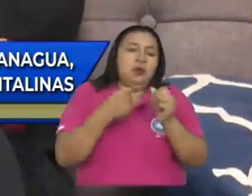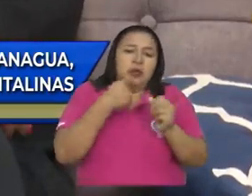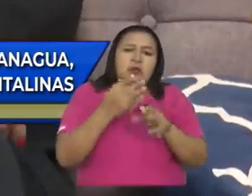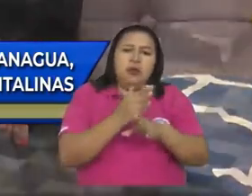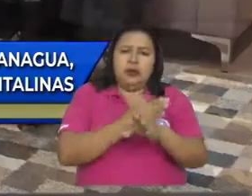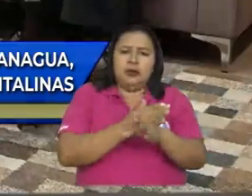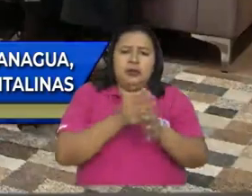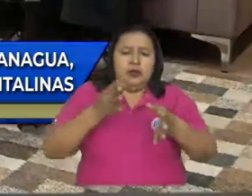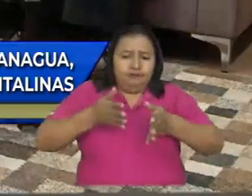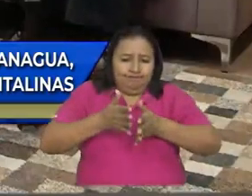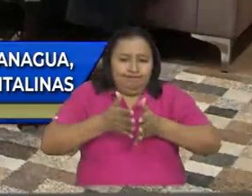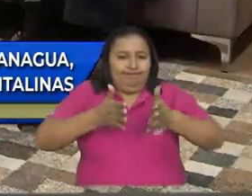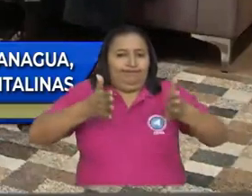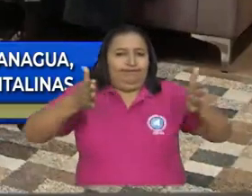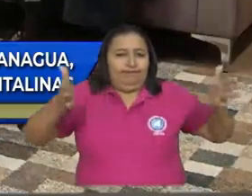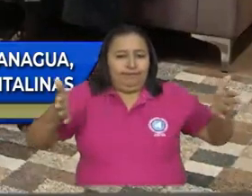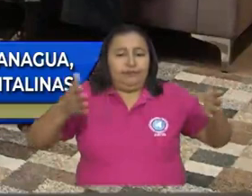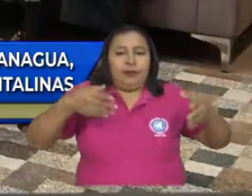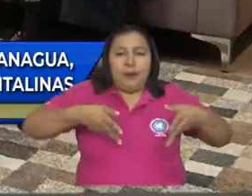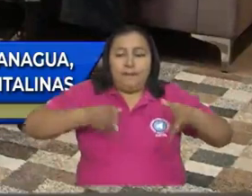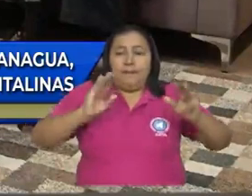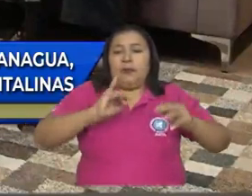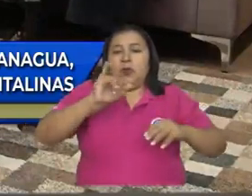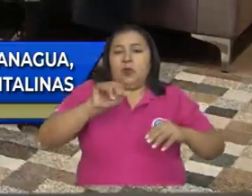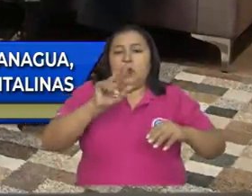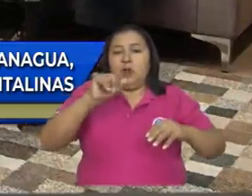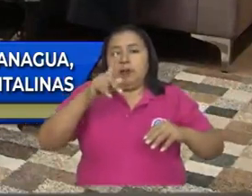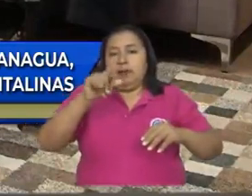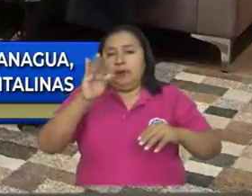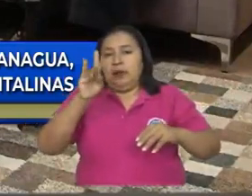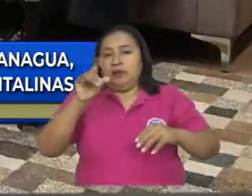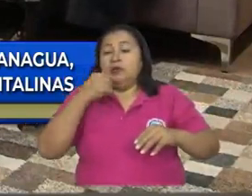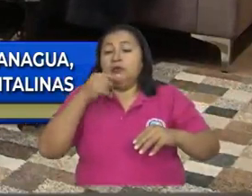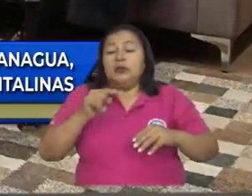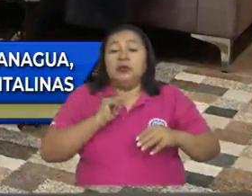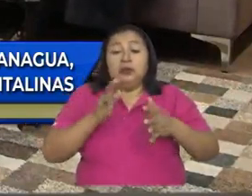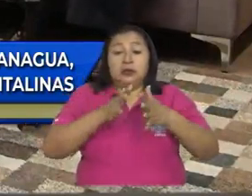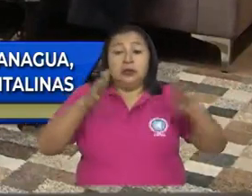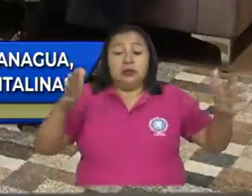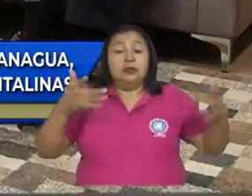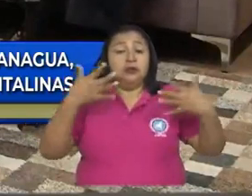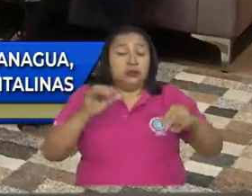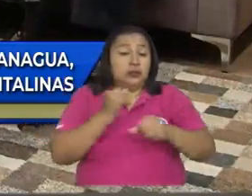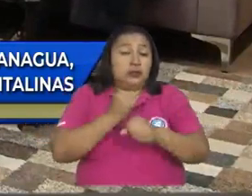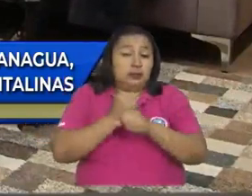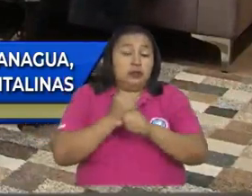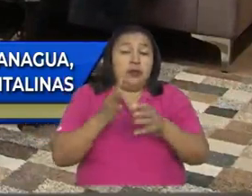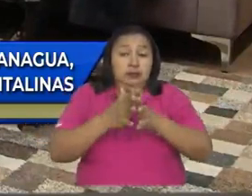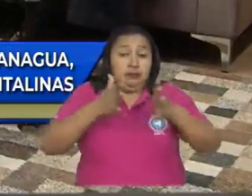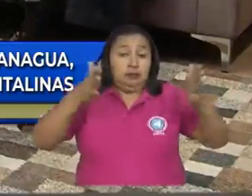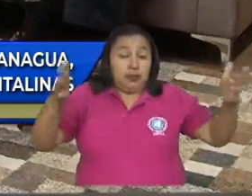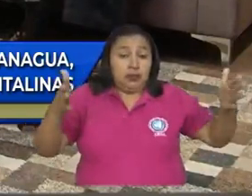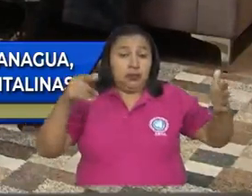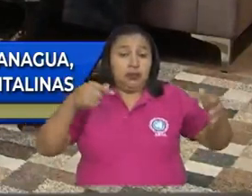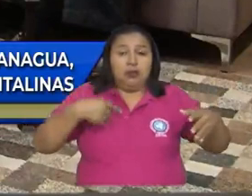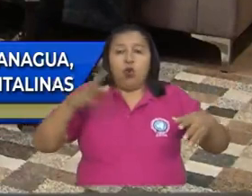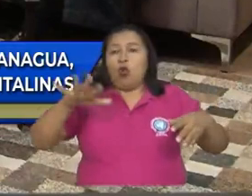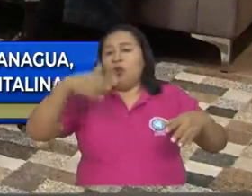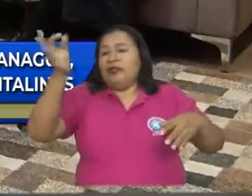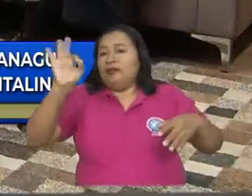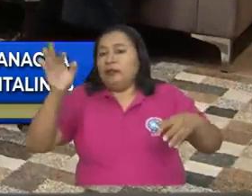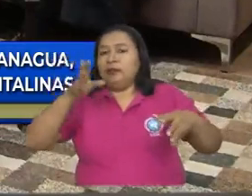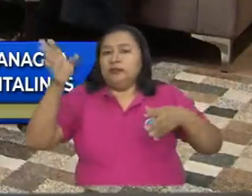caso la ampliación de la pista Juan Pablo. Y mira, ahorita pues que se va a ampliar la pista Juan Pablo, ya se está trabajando en la ampliación de las vías alternas.